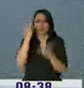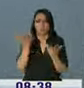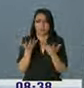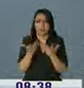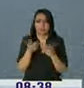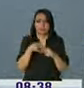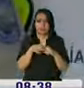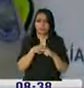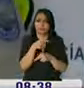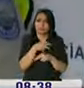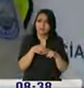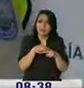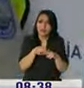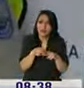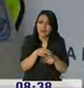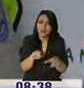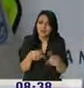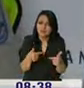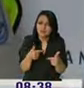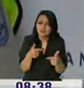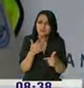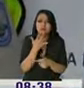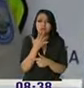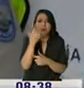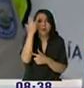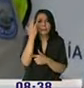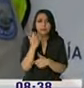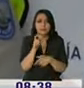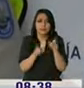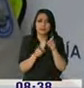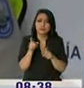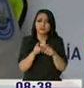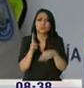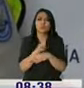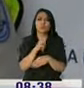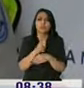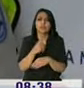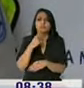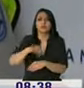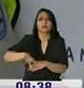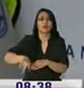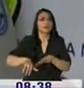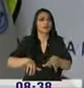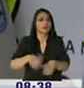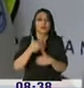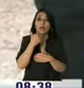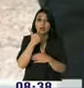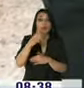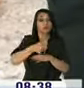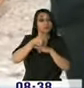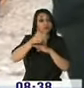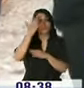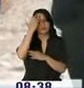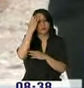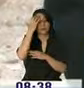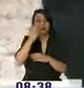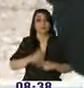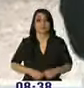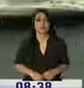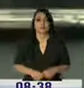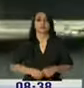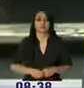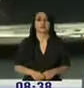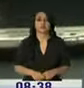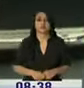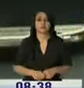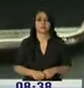taxi sean utilizados para cometer este tipo de ilícito. Desde la provincia